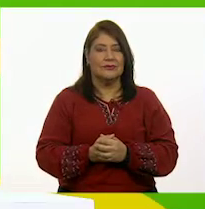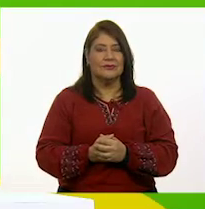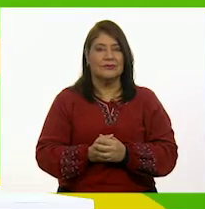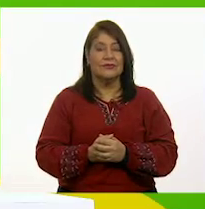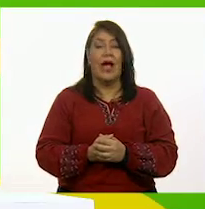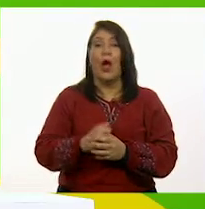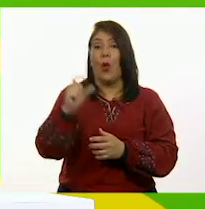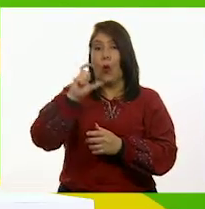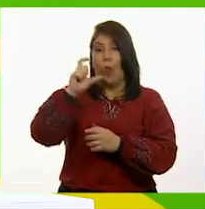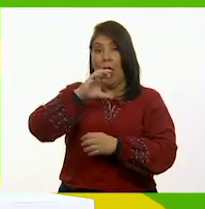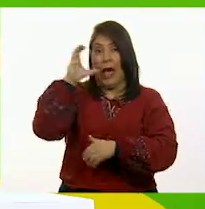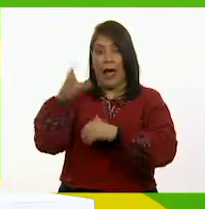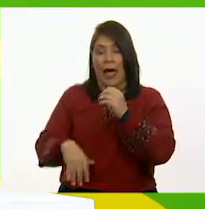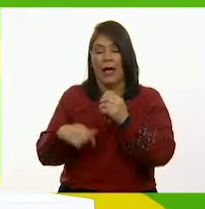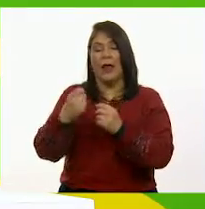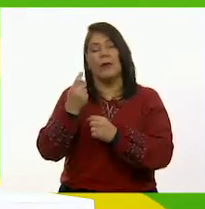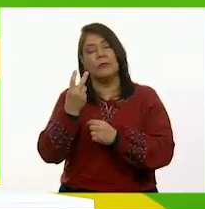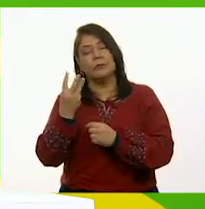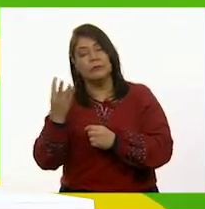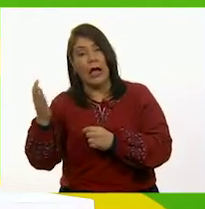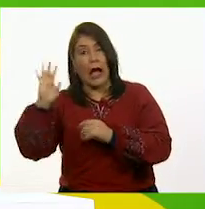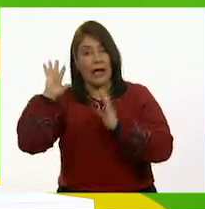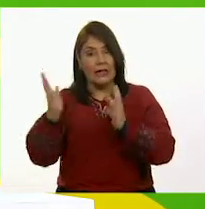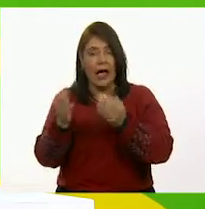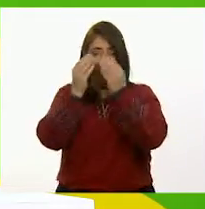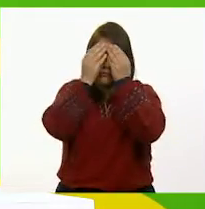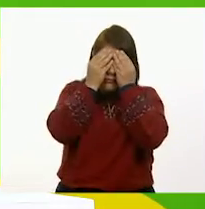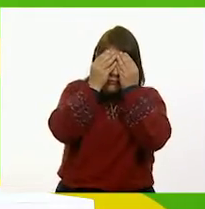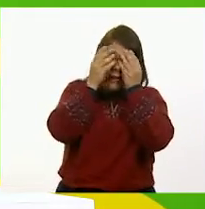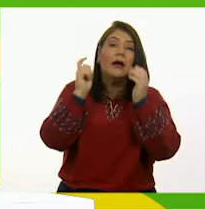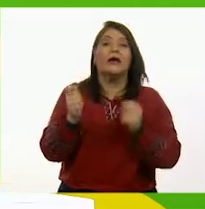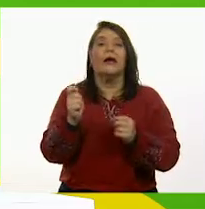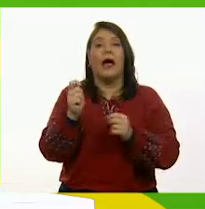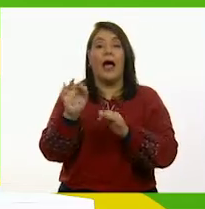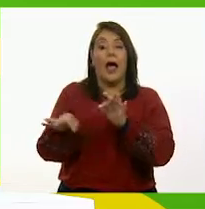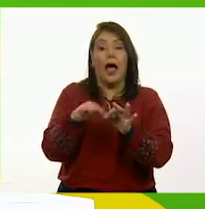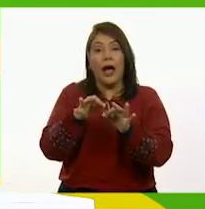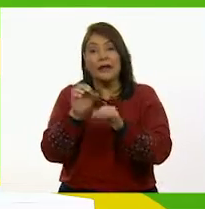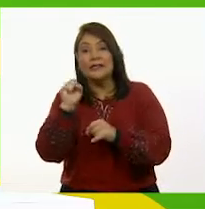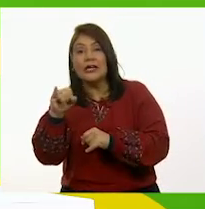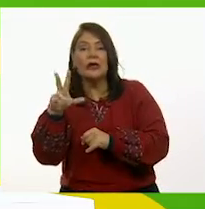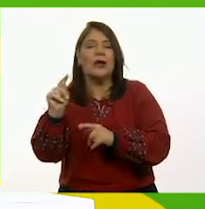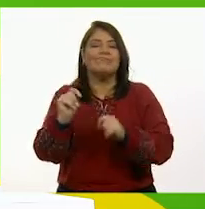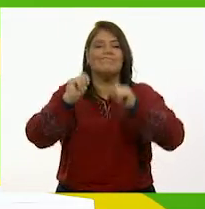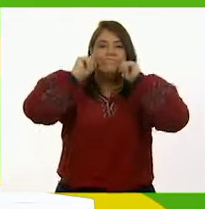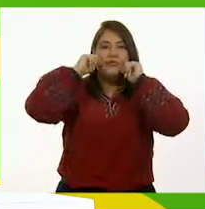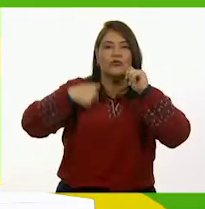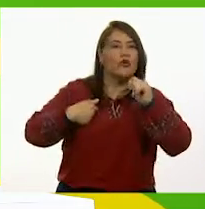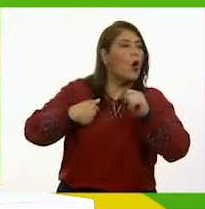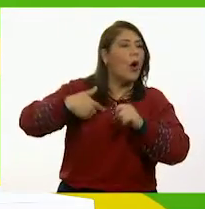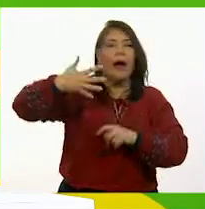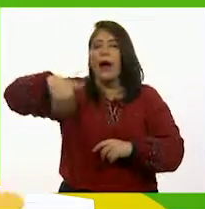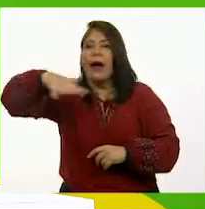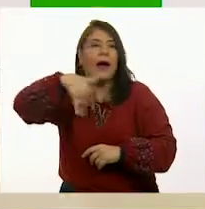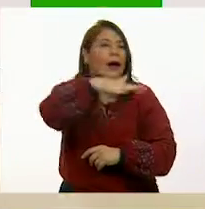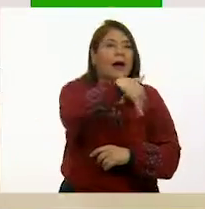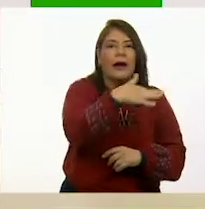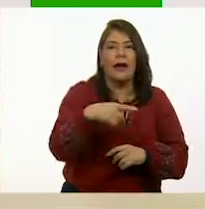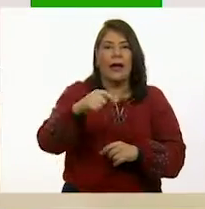Al terminar de contar, el buscador dirá, ¿listos o no? ¡Allá voy! Y sale a buscar a los